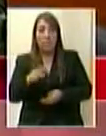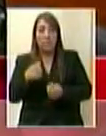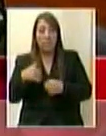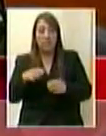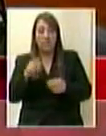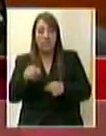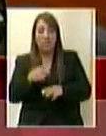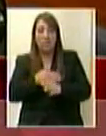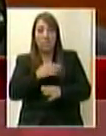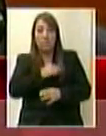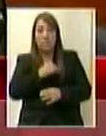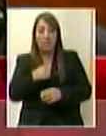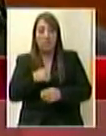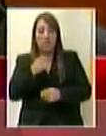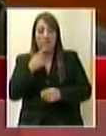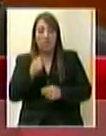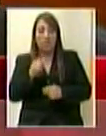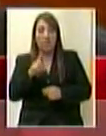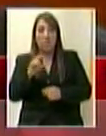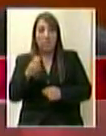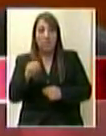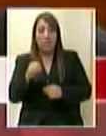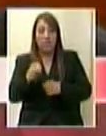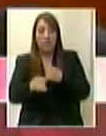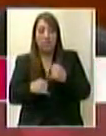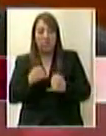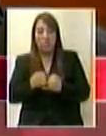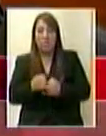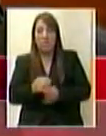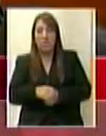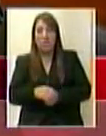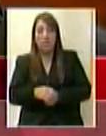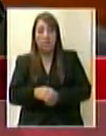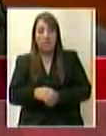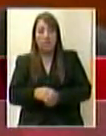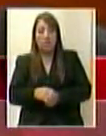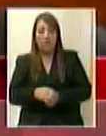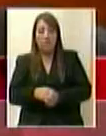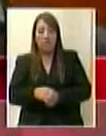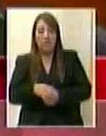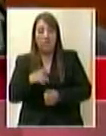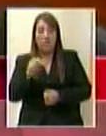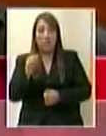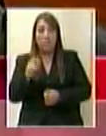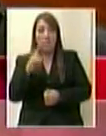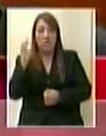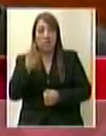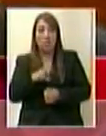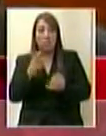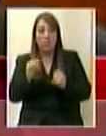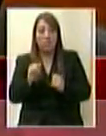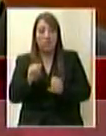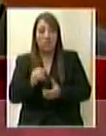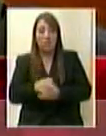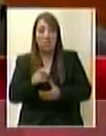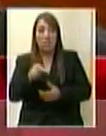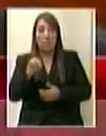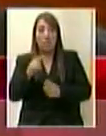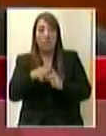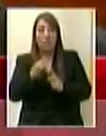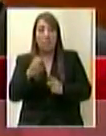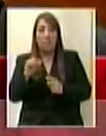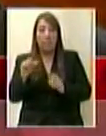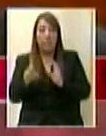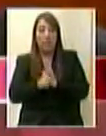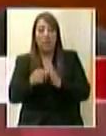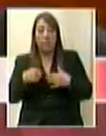decidir el Ministerio señor es la licitación internacional ministro no hay ningún informe ni técnico ni legal